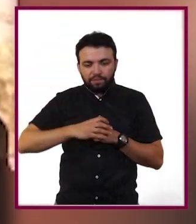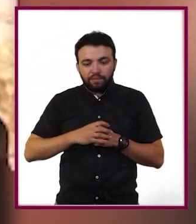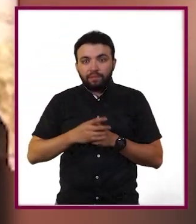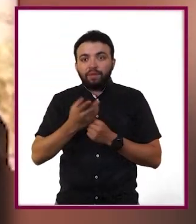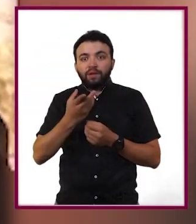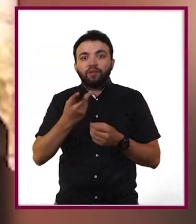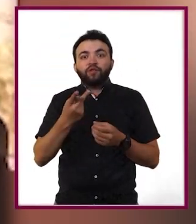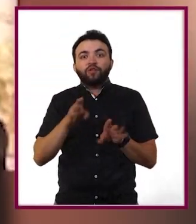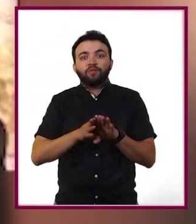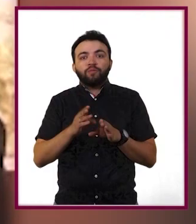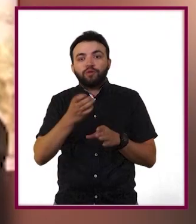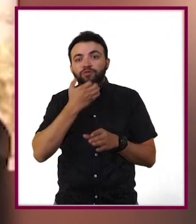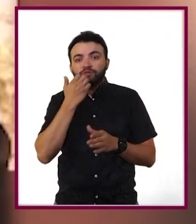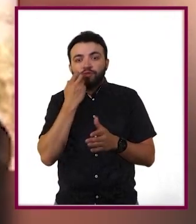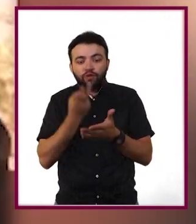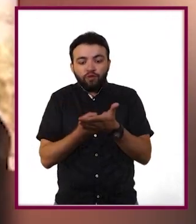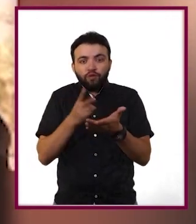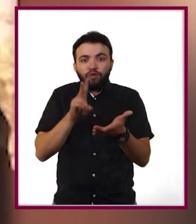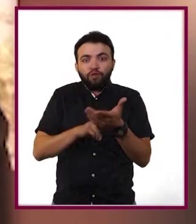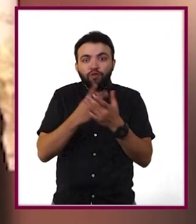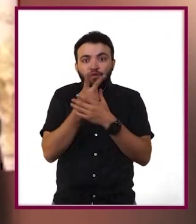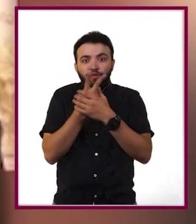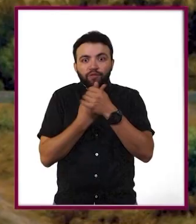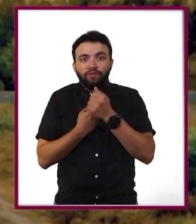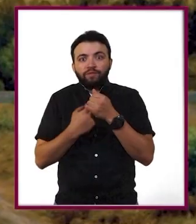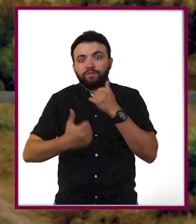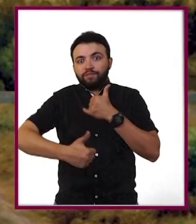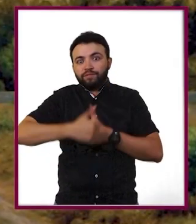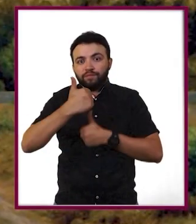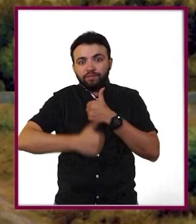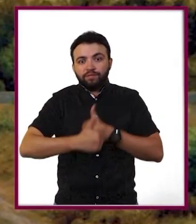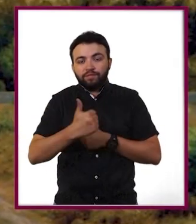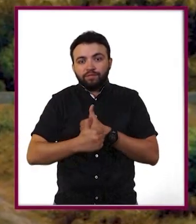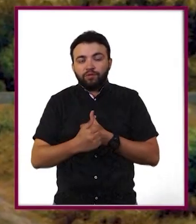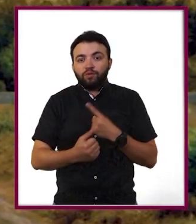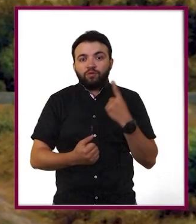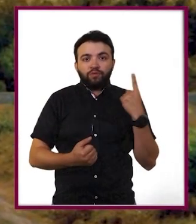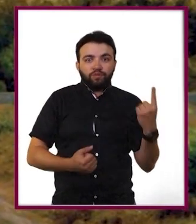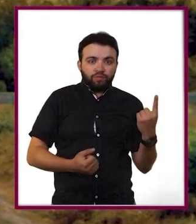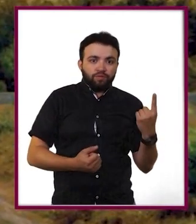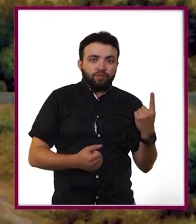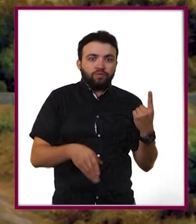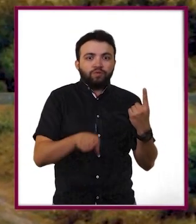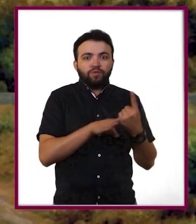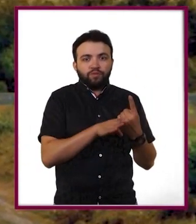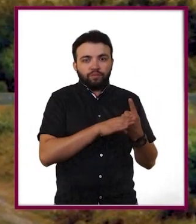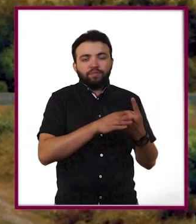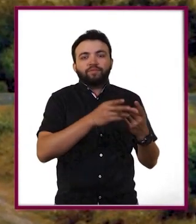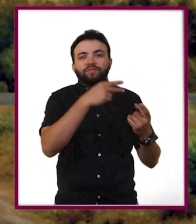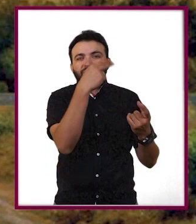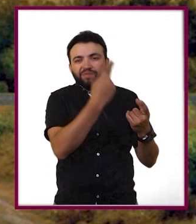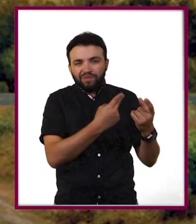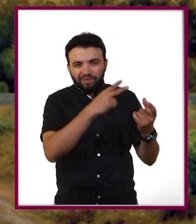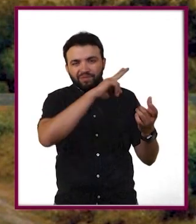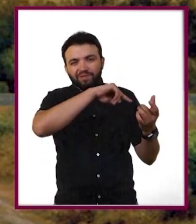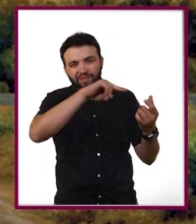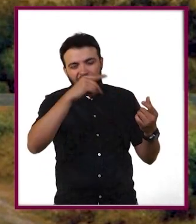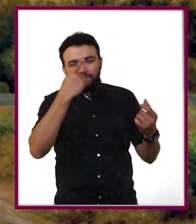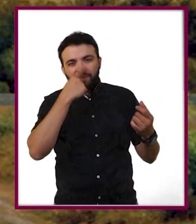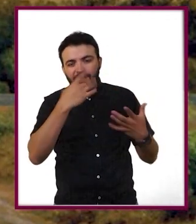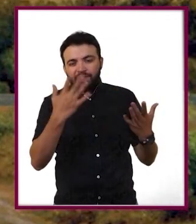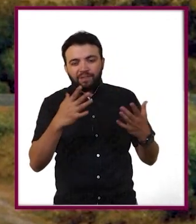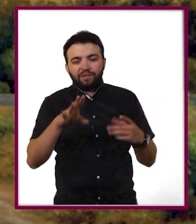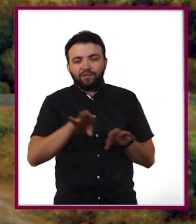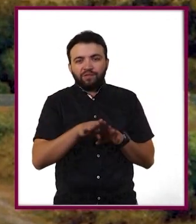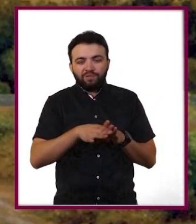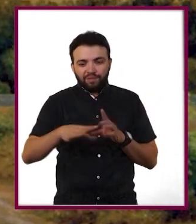ciencias. Y entonces, simultáneamente, él estudió ambas carreras. Por un lado, la